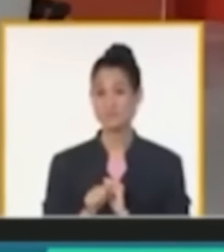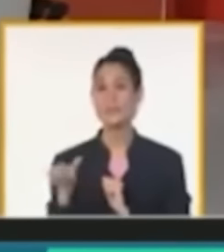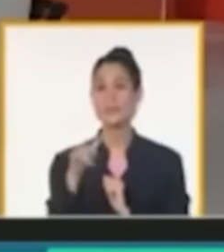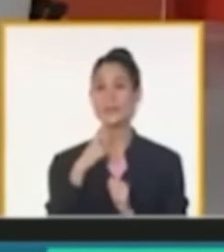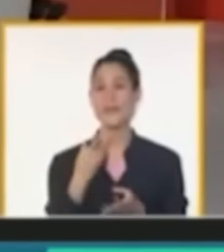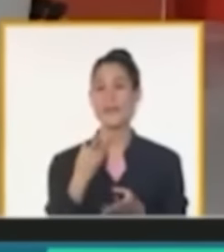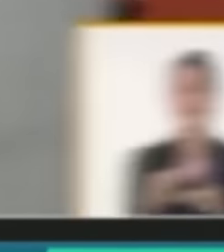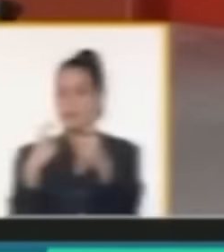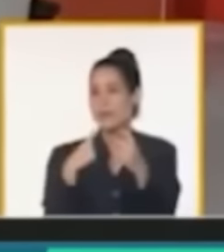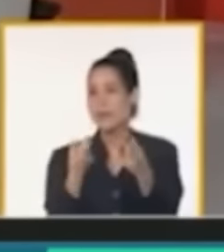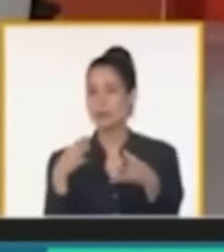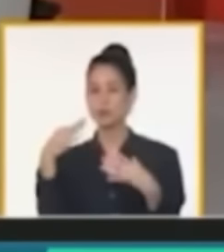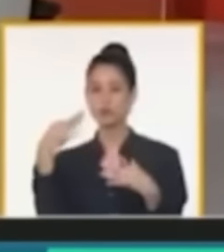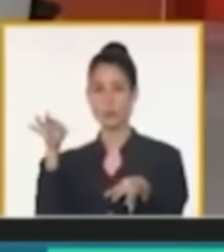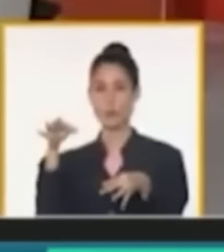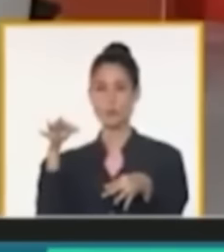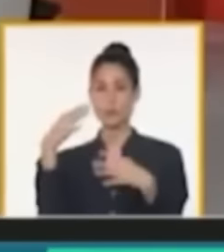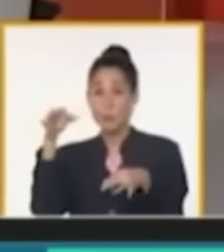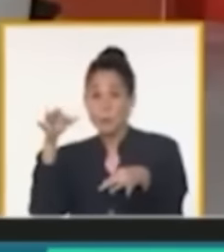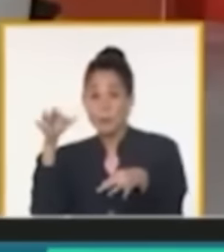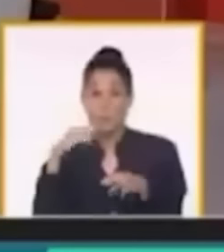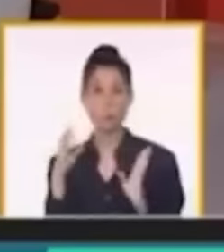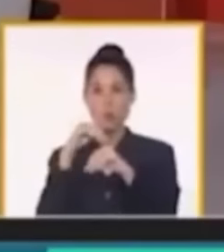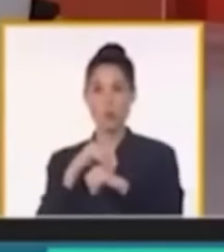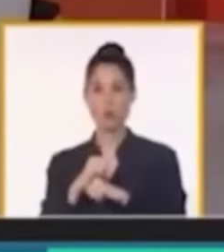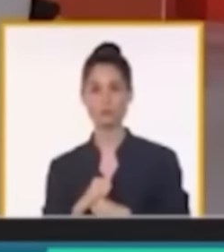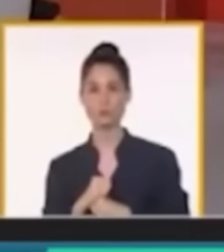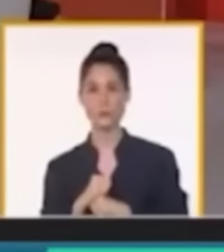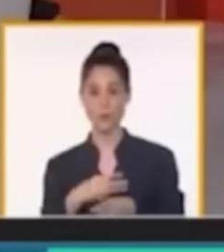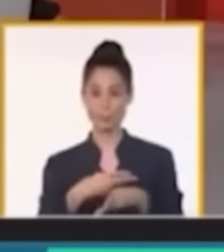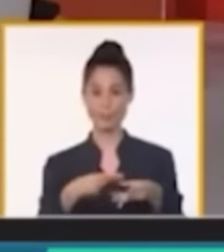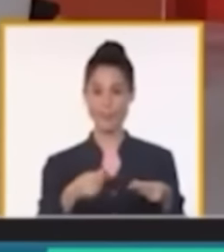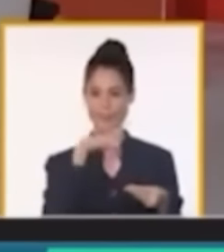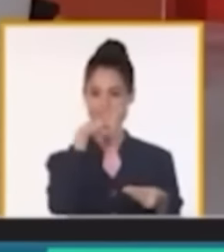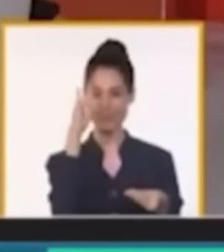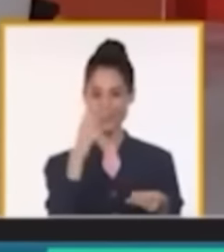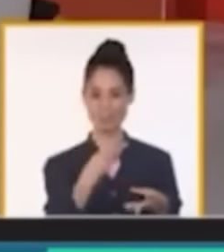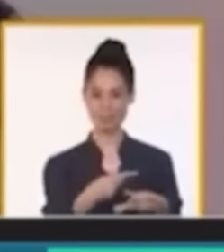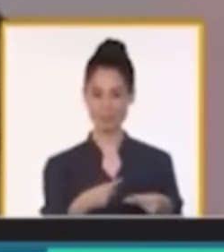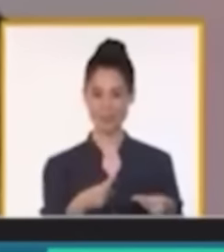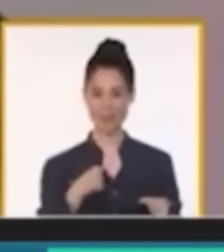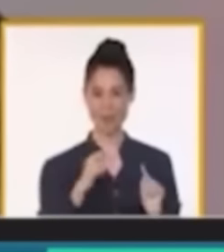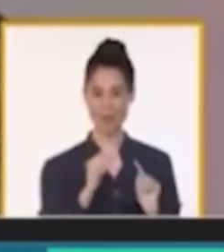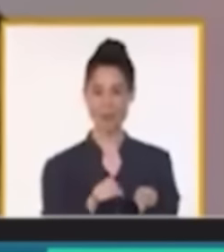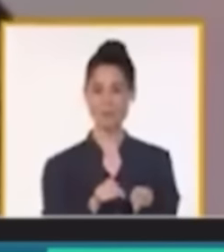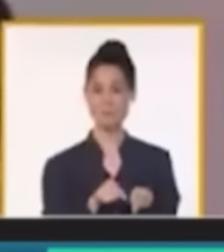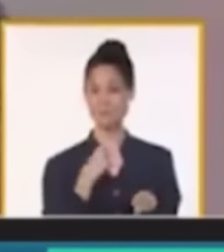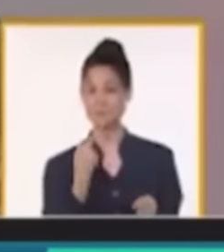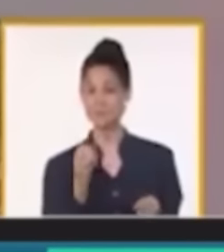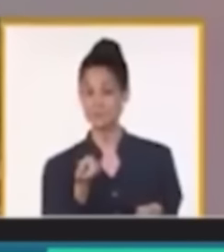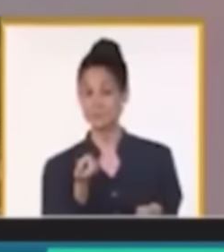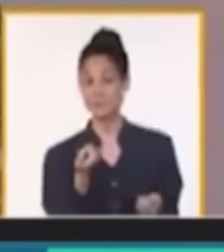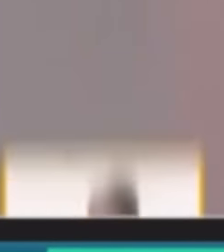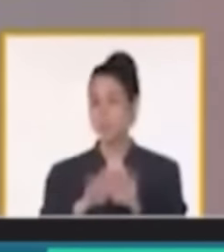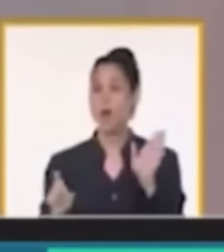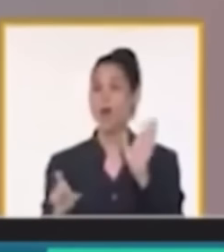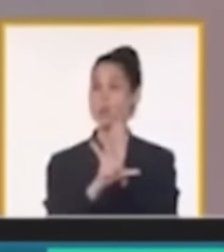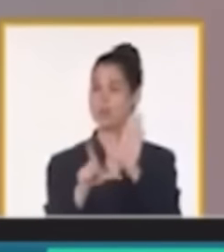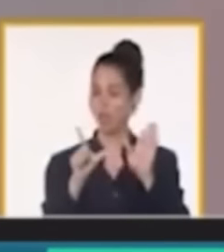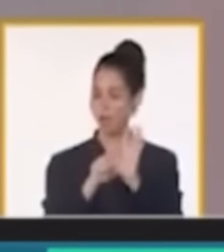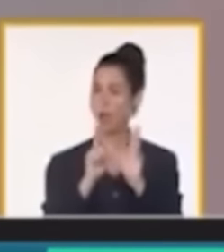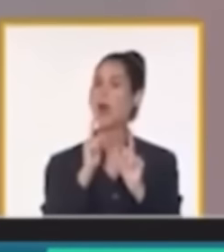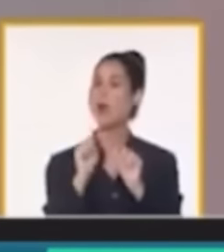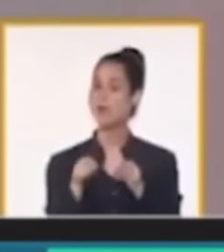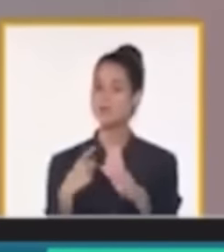entregó vamos a entregar áreas oos deficientemente explotadas viura con ilegalidades construcciones mal que no son para eso Hemos